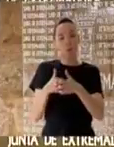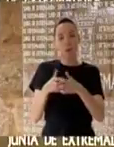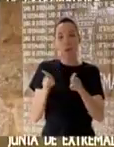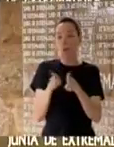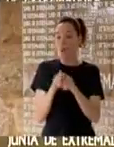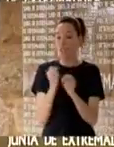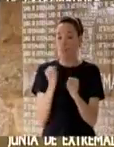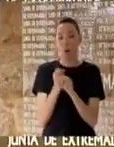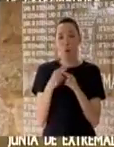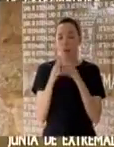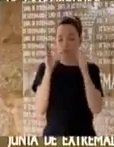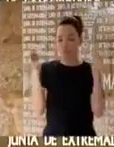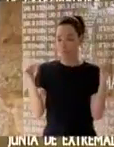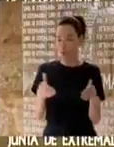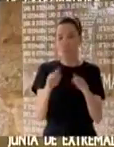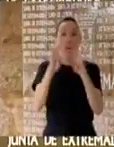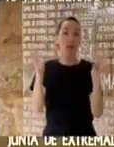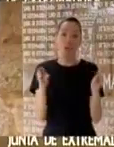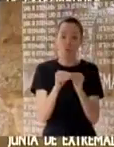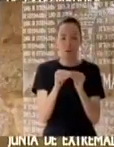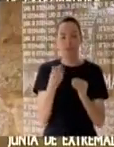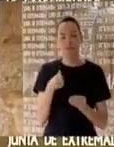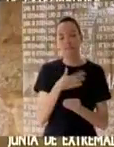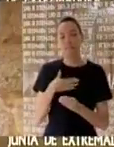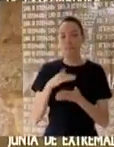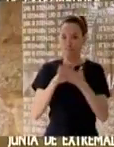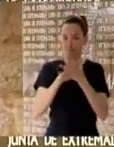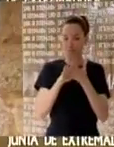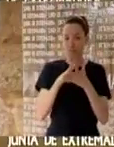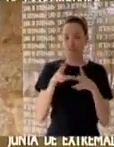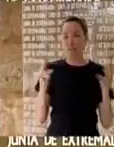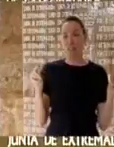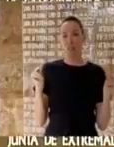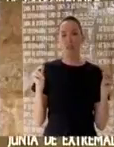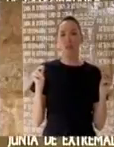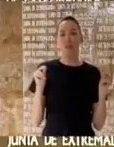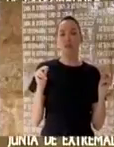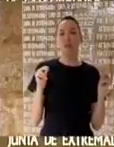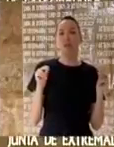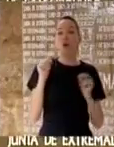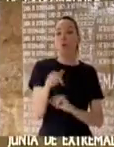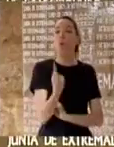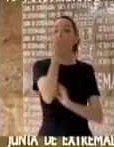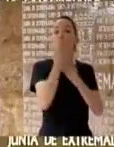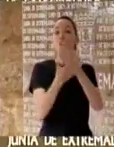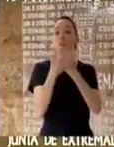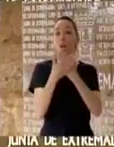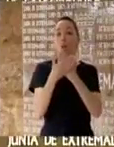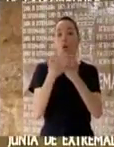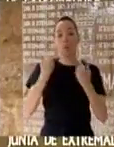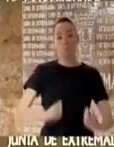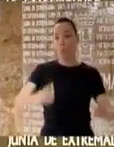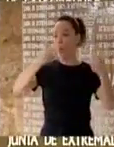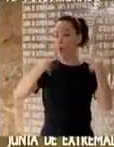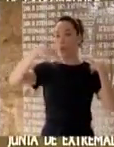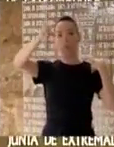En definitiva, y ya con esto termino, y es a donde yo quiero llegar, que esta no va a ser la acción de un solo gobierno, que